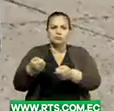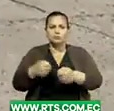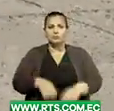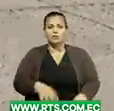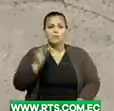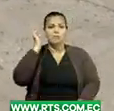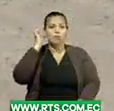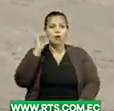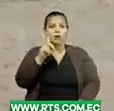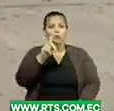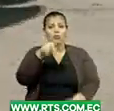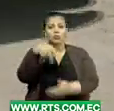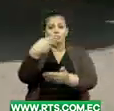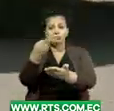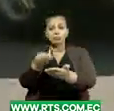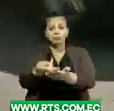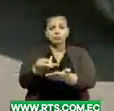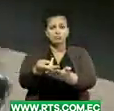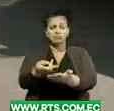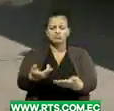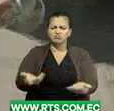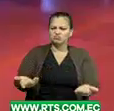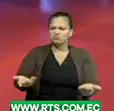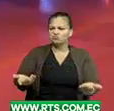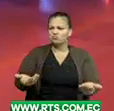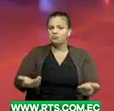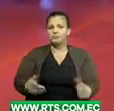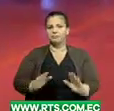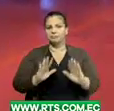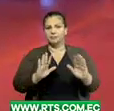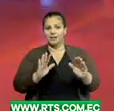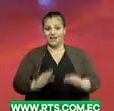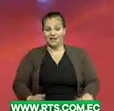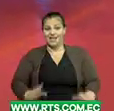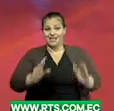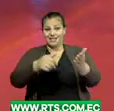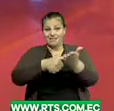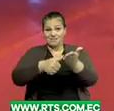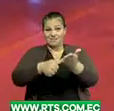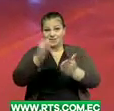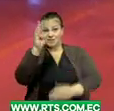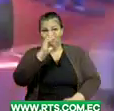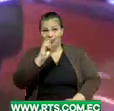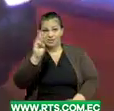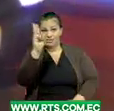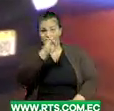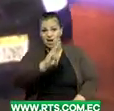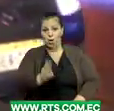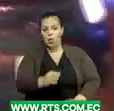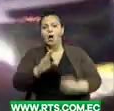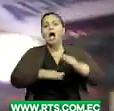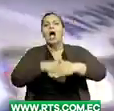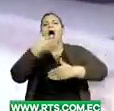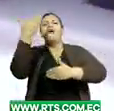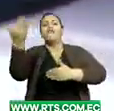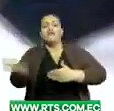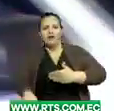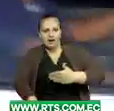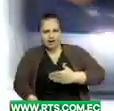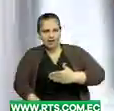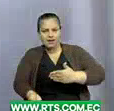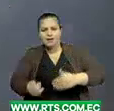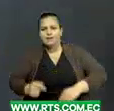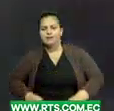un sospechoso que se encontraba en los exteriores de la casa de salud, aparentemente verificando que la muerte